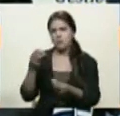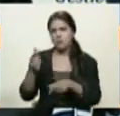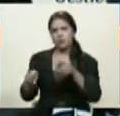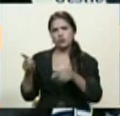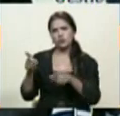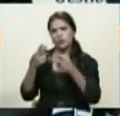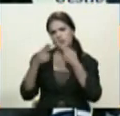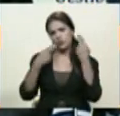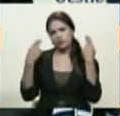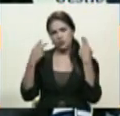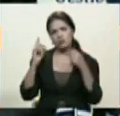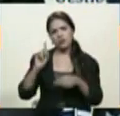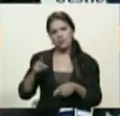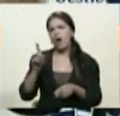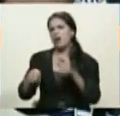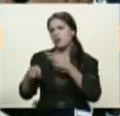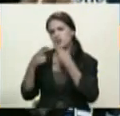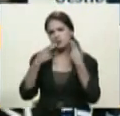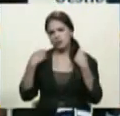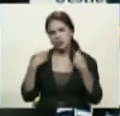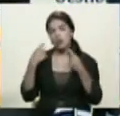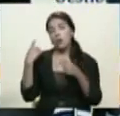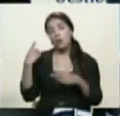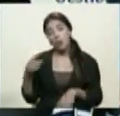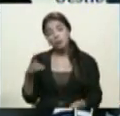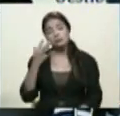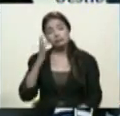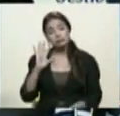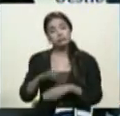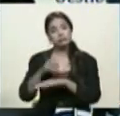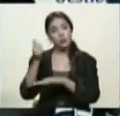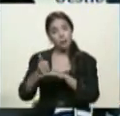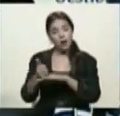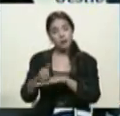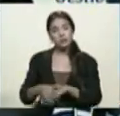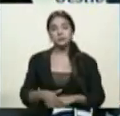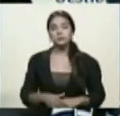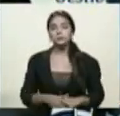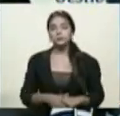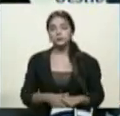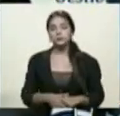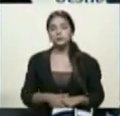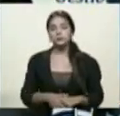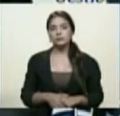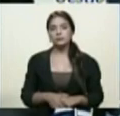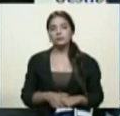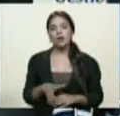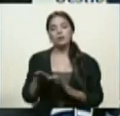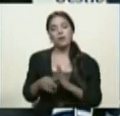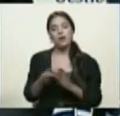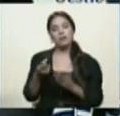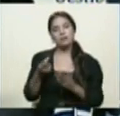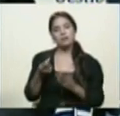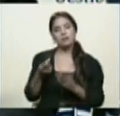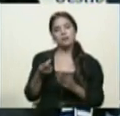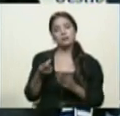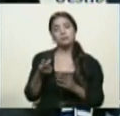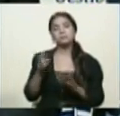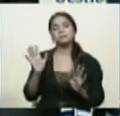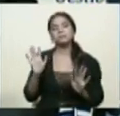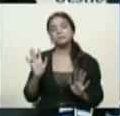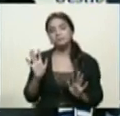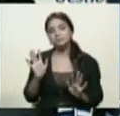inocentes otros presuntamente culpados culpables para quitarle el dinero pasado repito